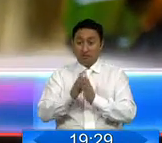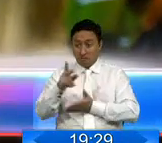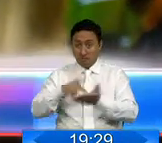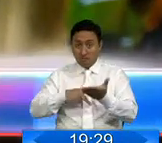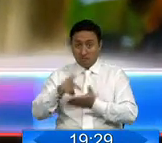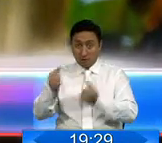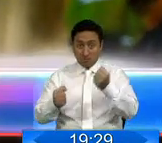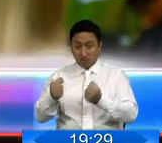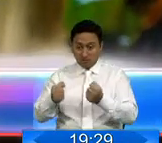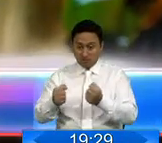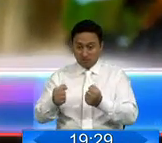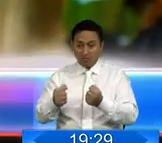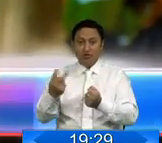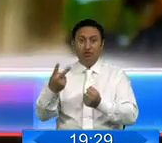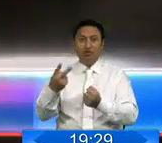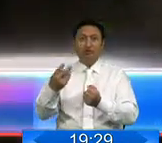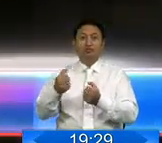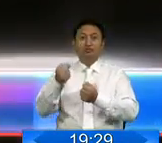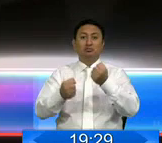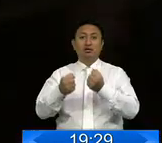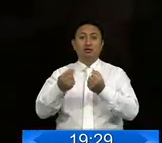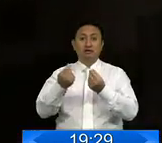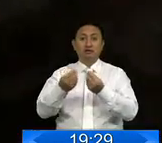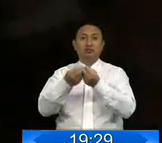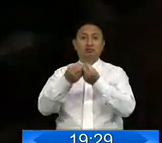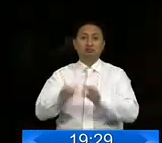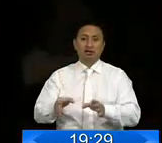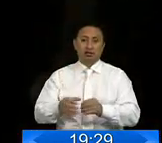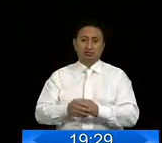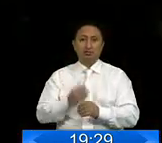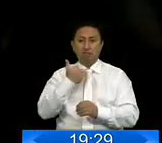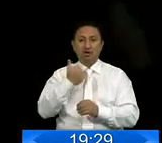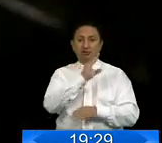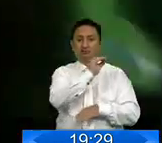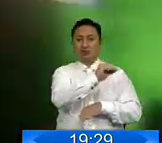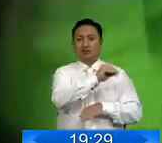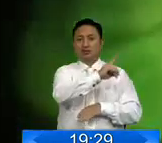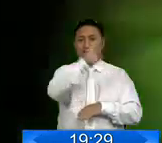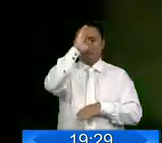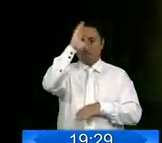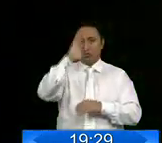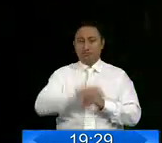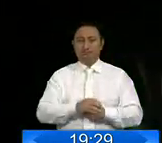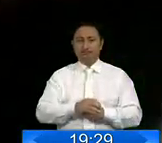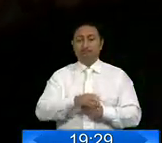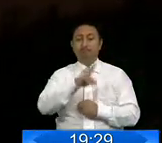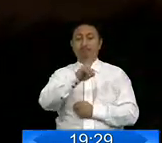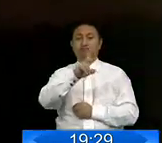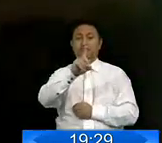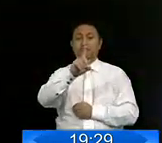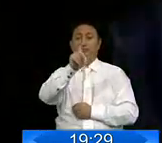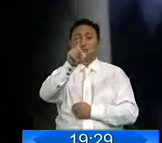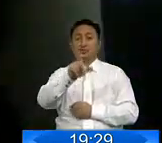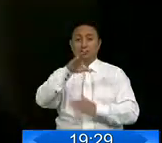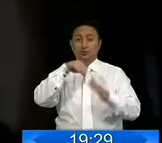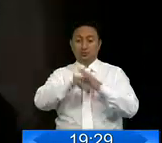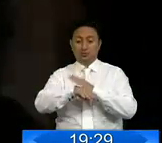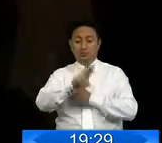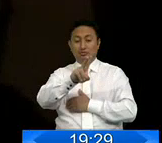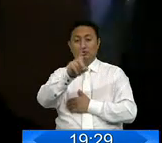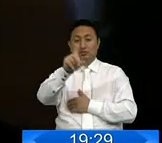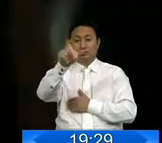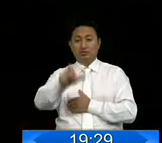perder también el dinero que entregan por concepto de rescate. ¡Alto policía! El gran total, 21 allanamientos, 21 detenidos, 3